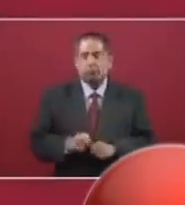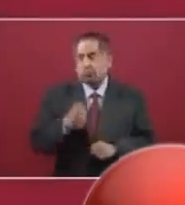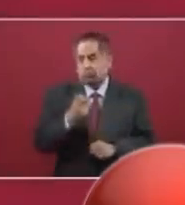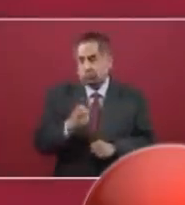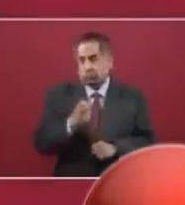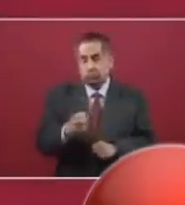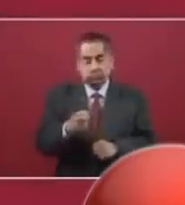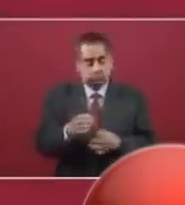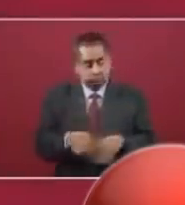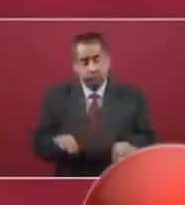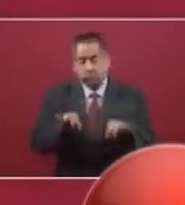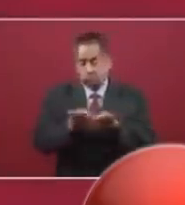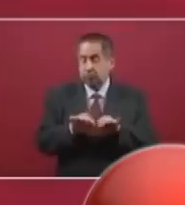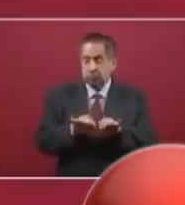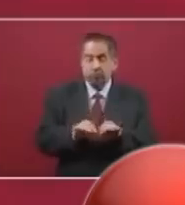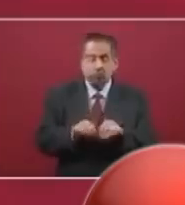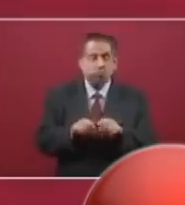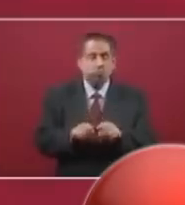esa reforma,